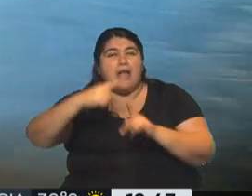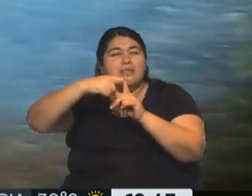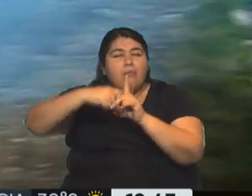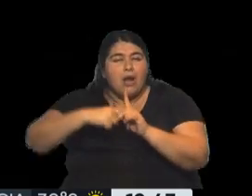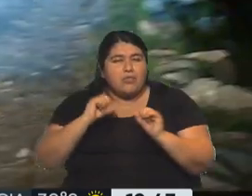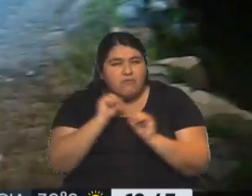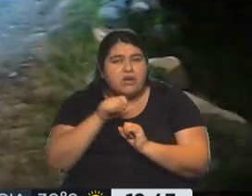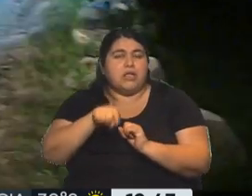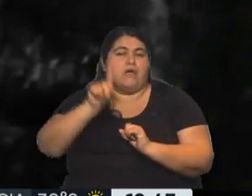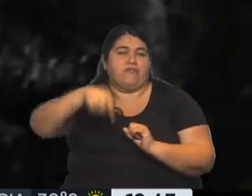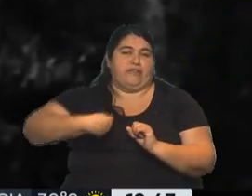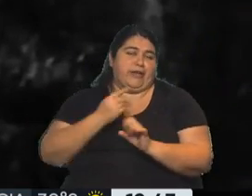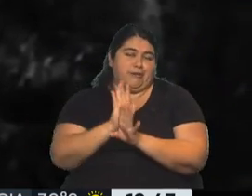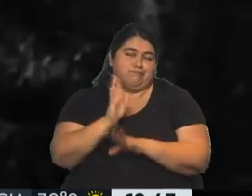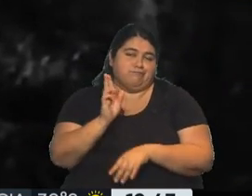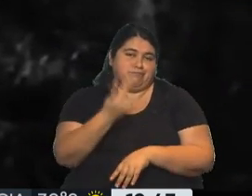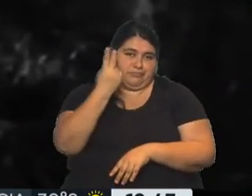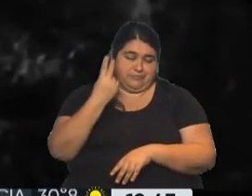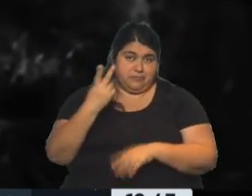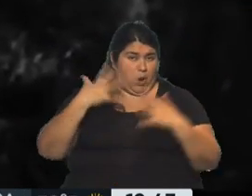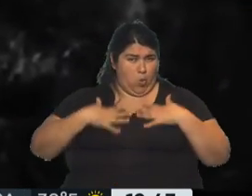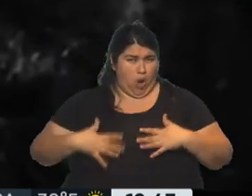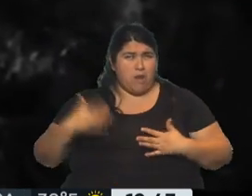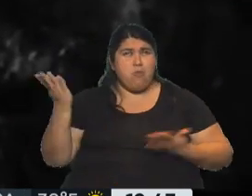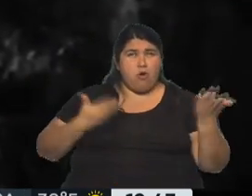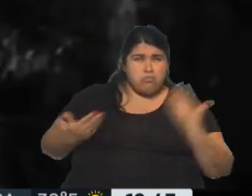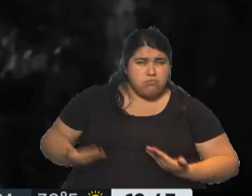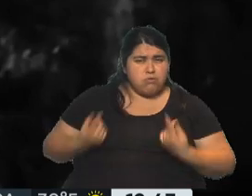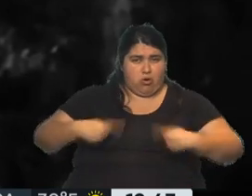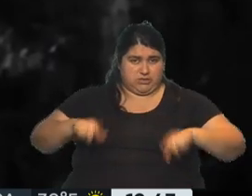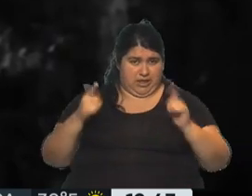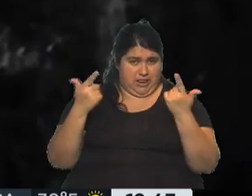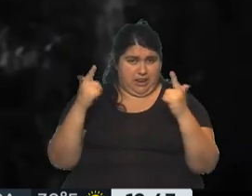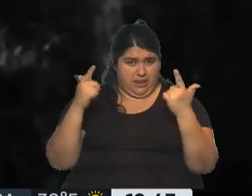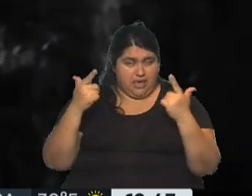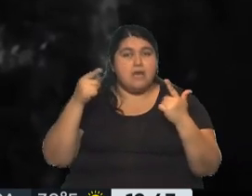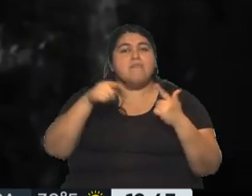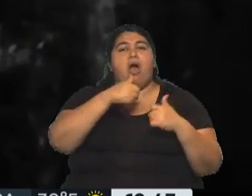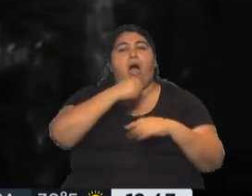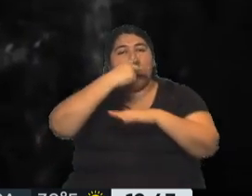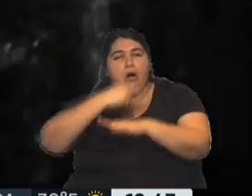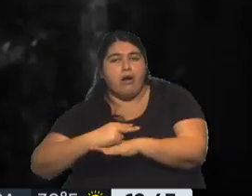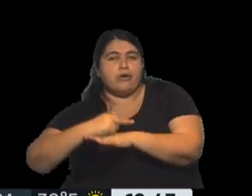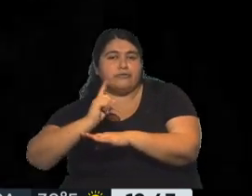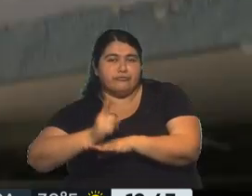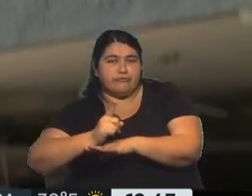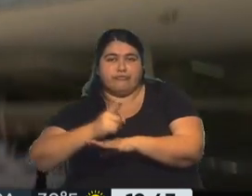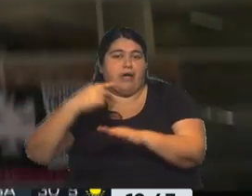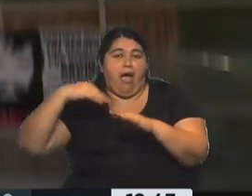sido determinante. El cuerpo no presentaba moretones o traumatismos y había estado bajo el agua y no en otro